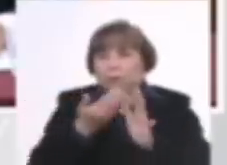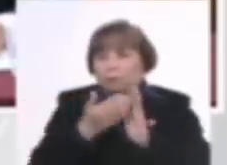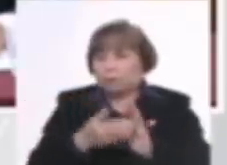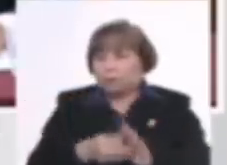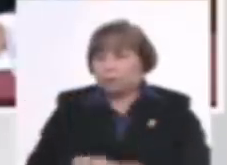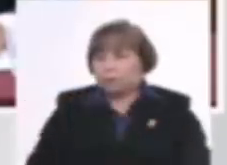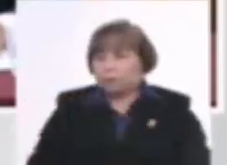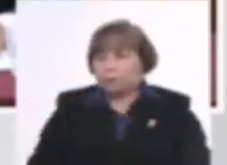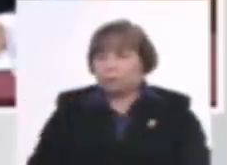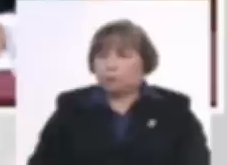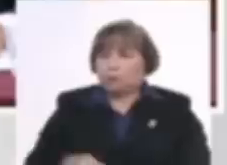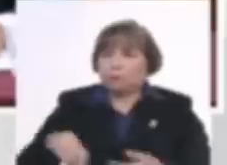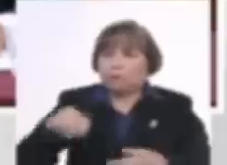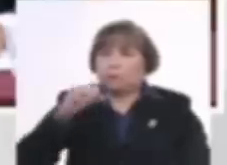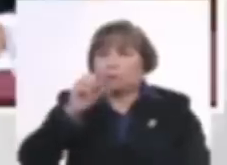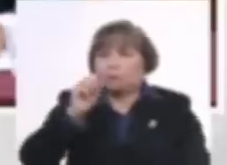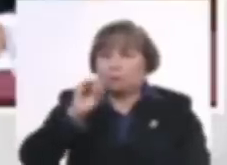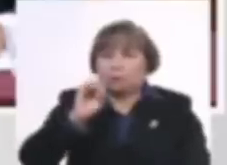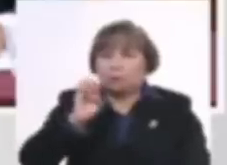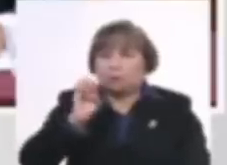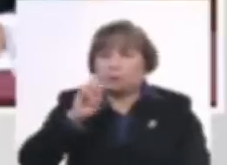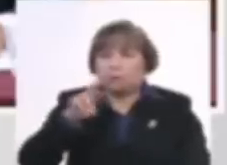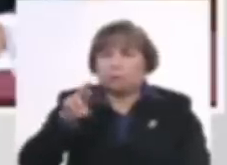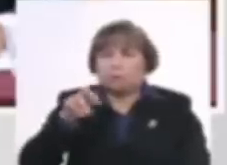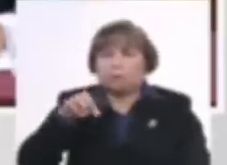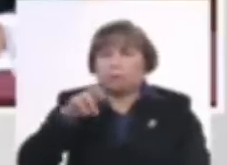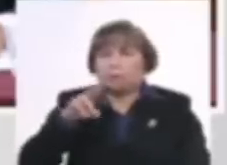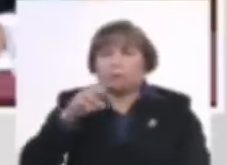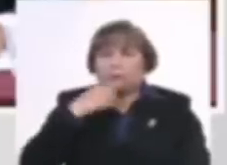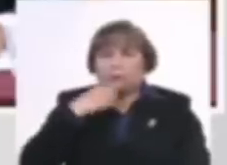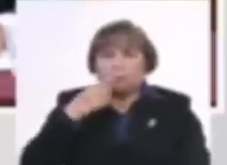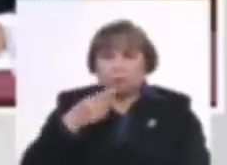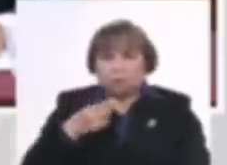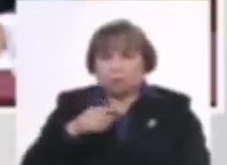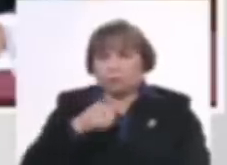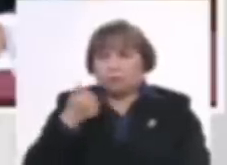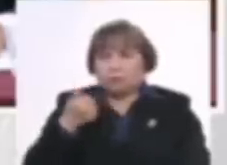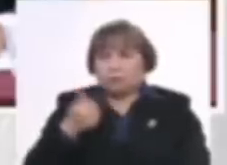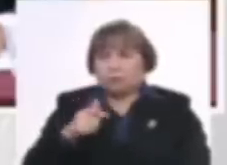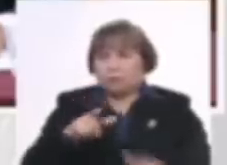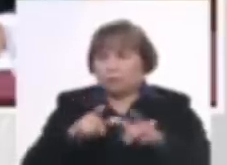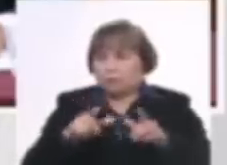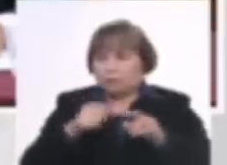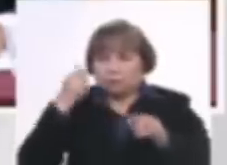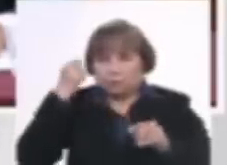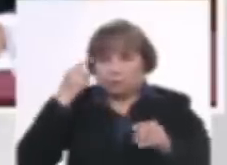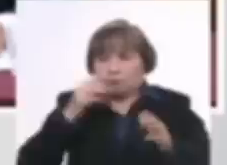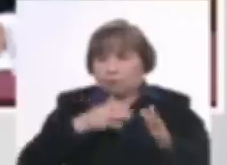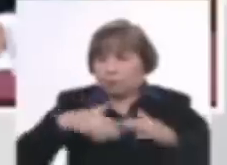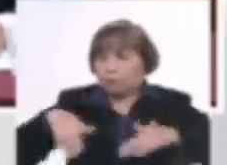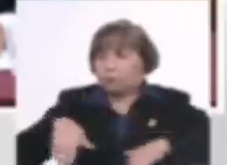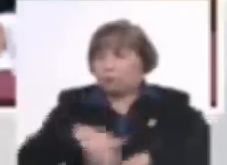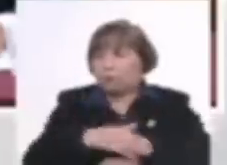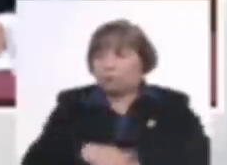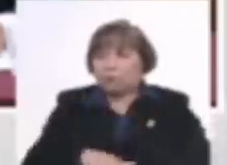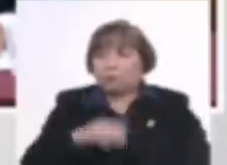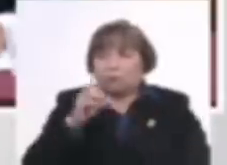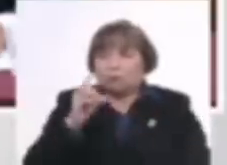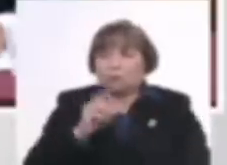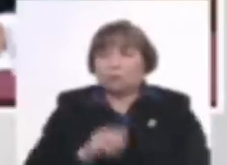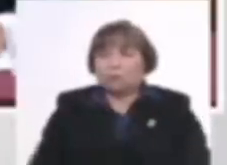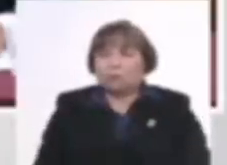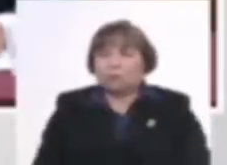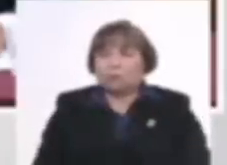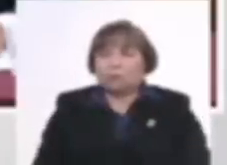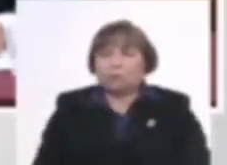dónde? ¿Por dónde? Por Desamparados. No, pero usted dijo por otro lado. ¿Se entiende que es Desamparados? Uh-huh, por el otro